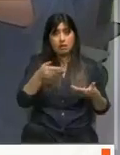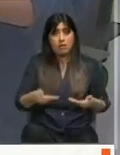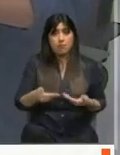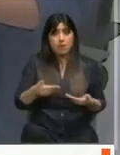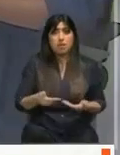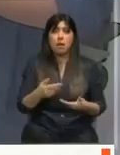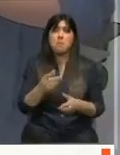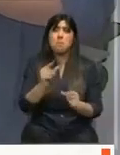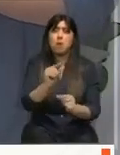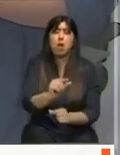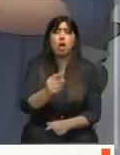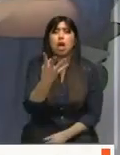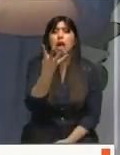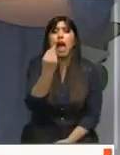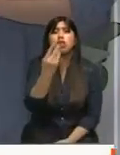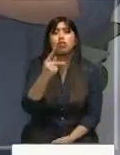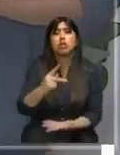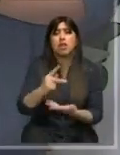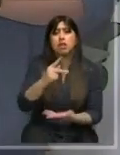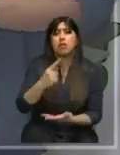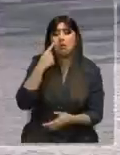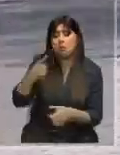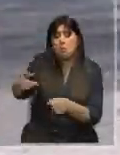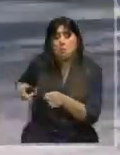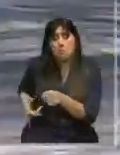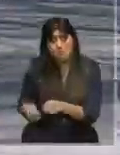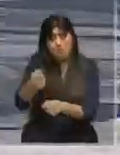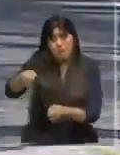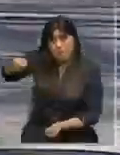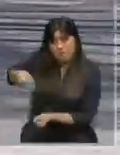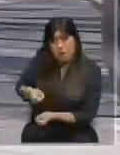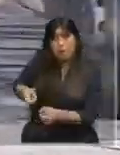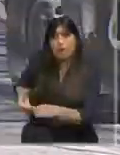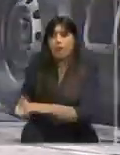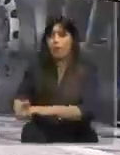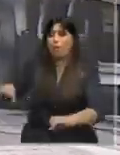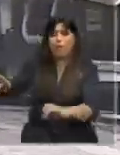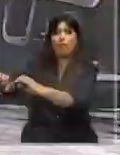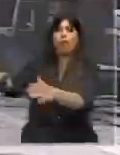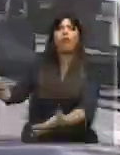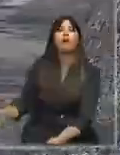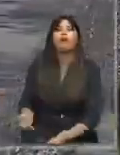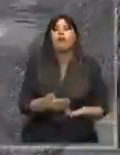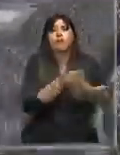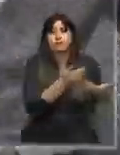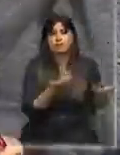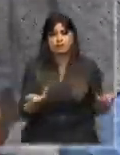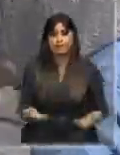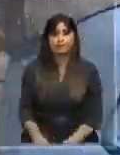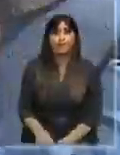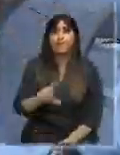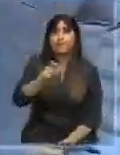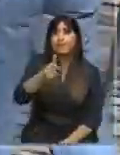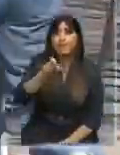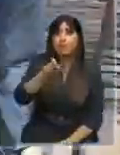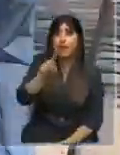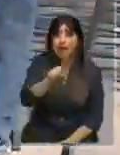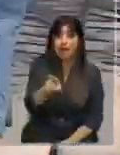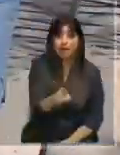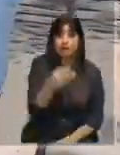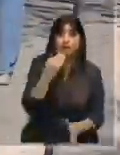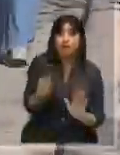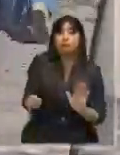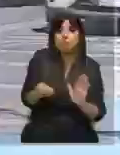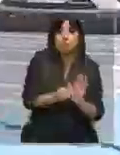kilos. Se la pueden llevar a brazos, cortan la cadena y se la llevan. Los expertos recomiendan buscar opciones con GPS o incorporarlos mediante